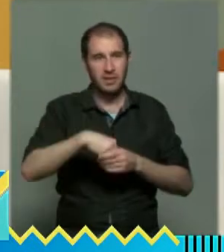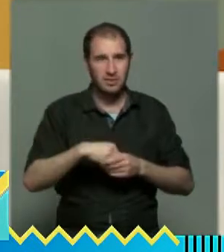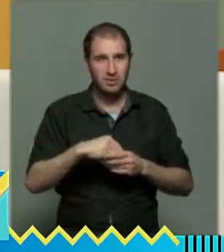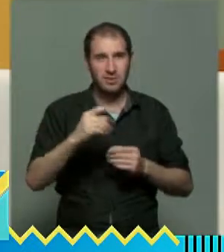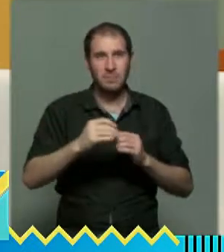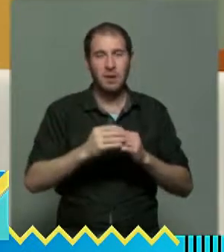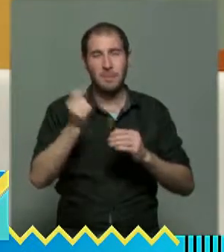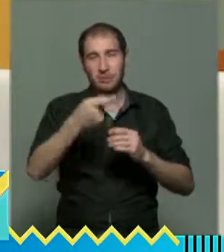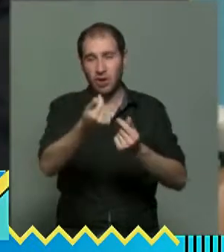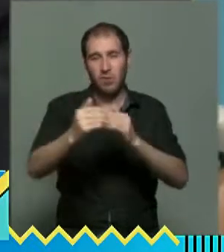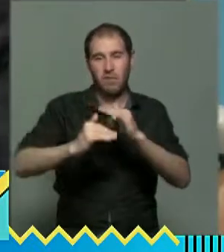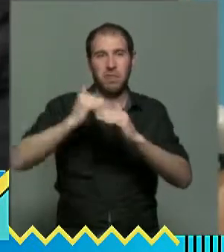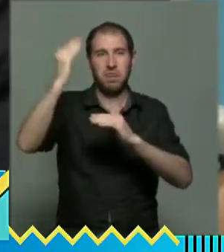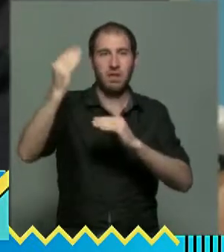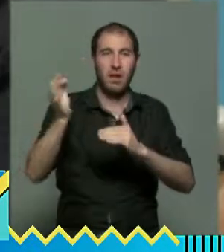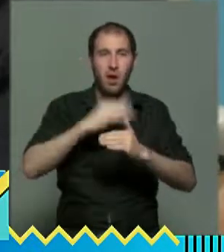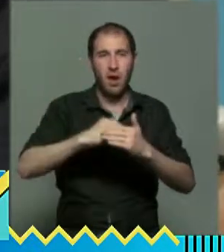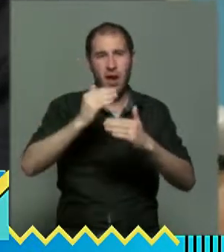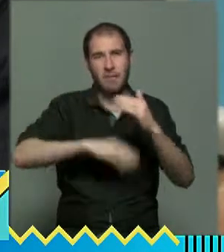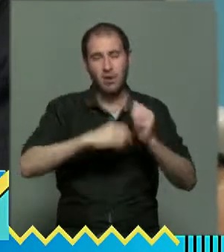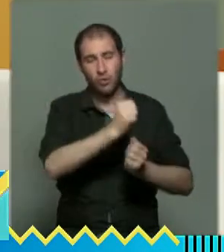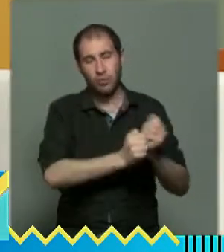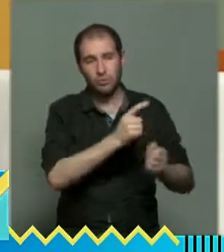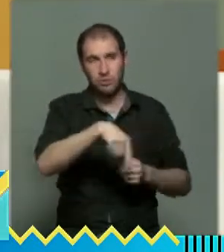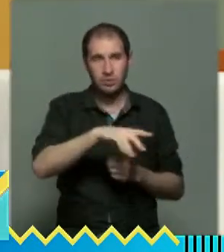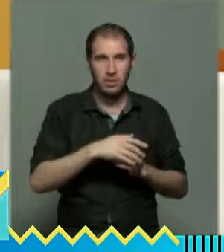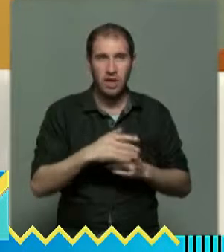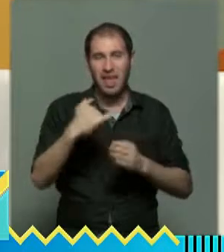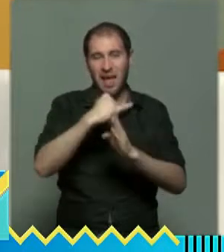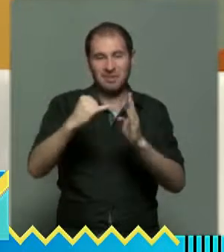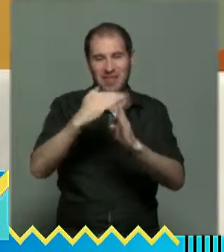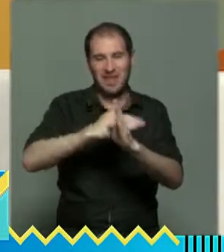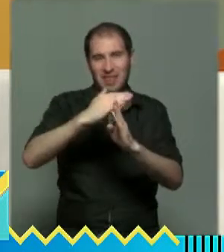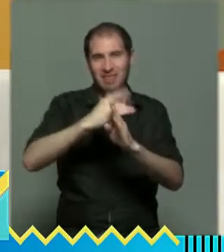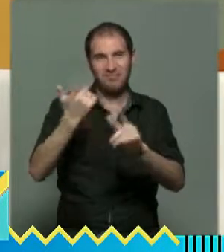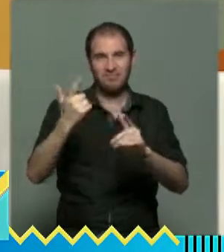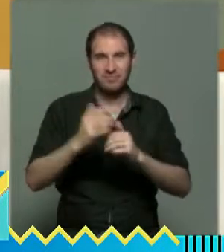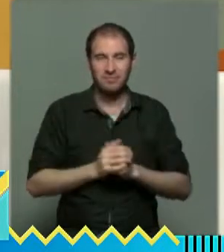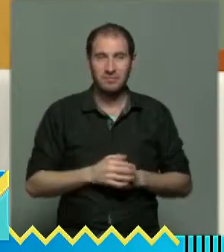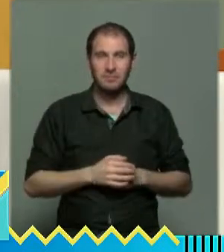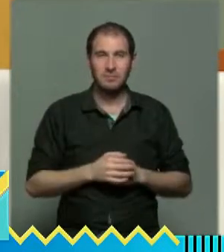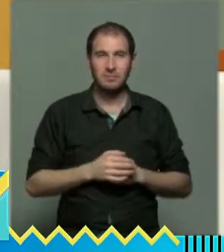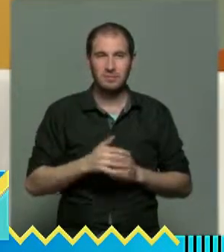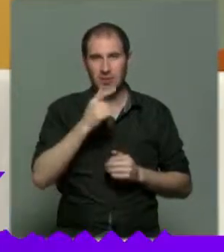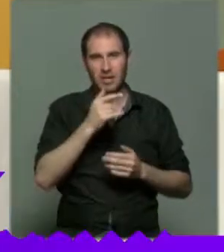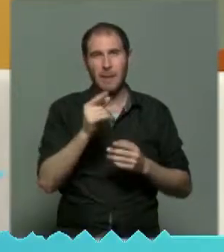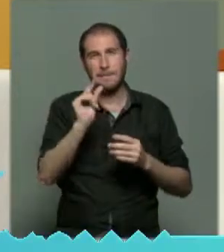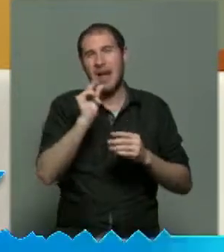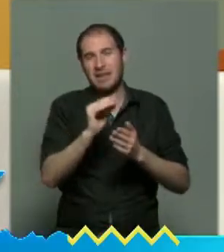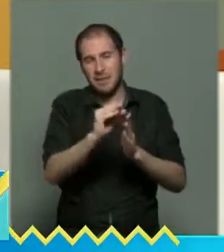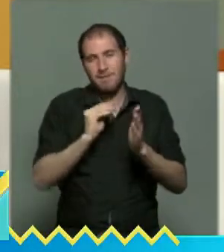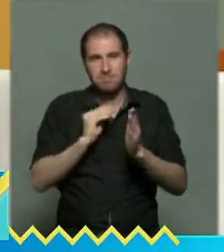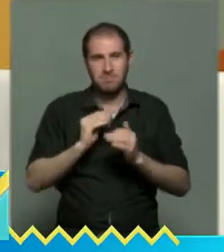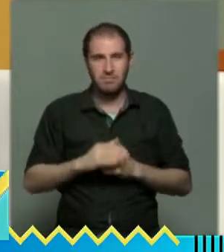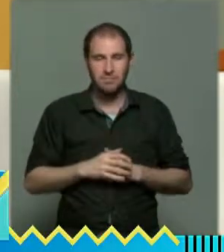traslada para arriba al consumidor o se traslada abajo al productor. No queda en el medio de la cadena. La cadena puede asumir una parte